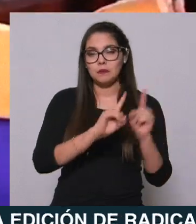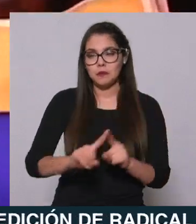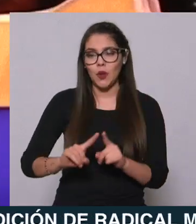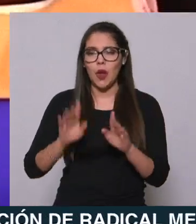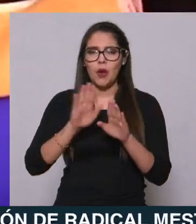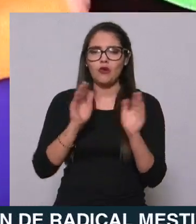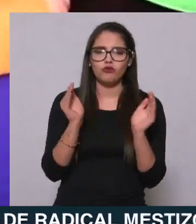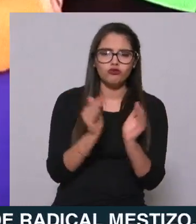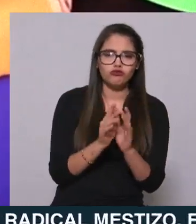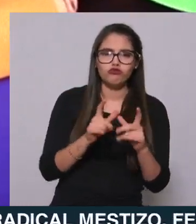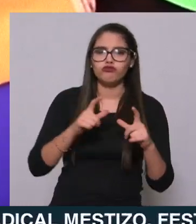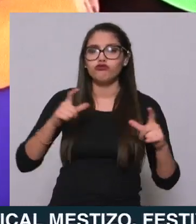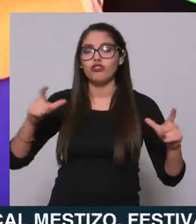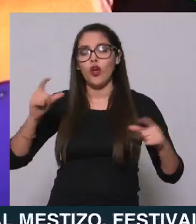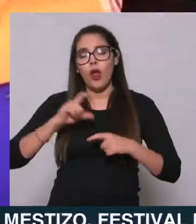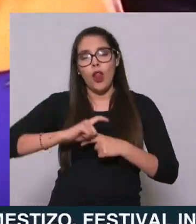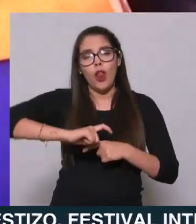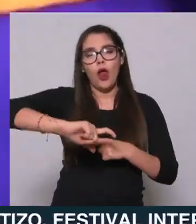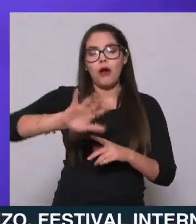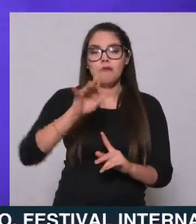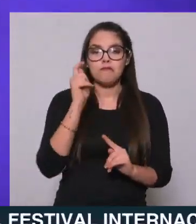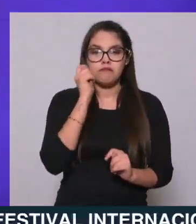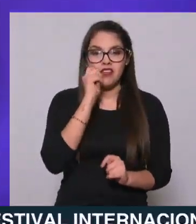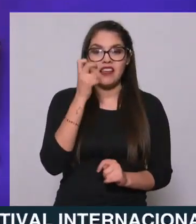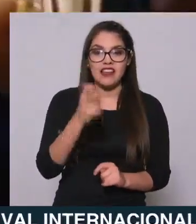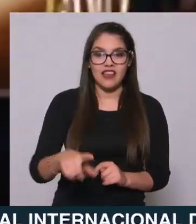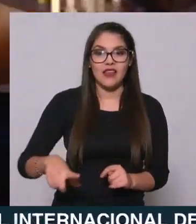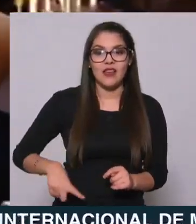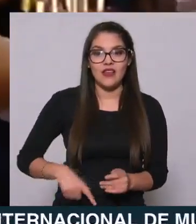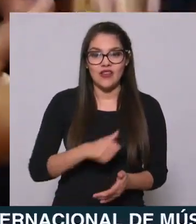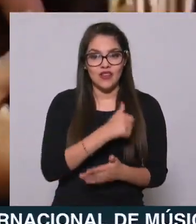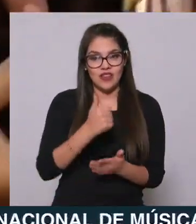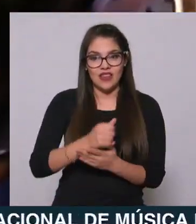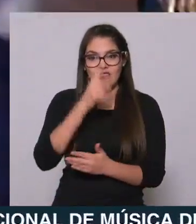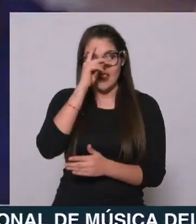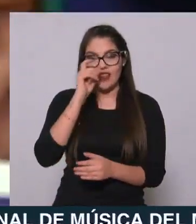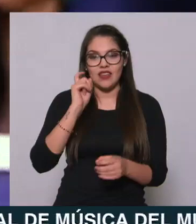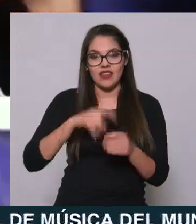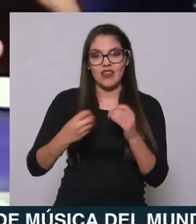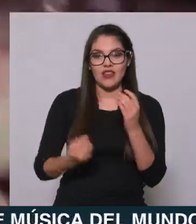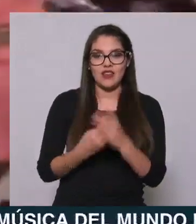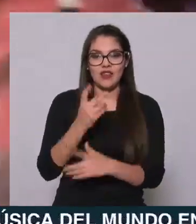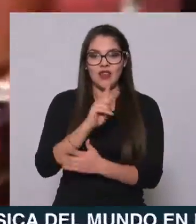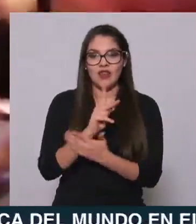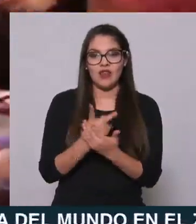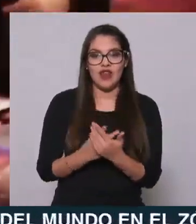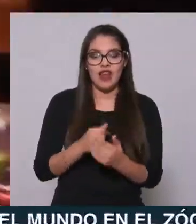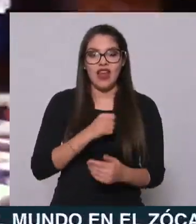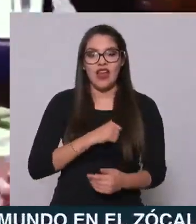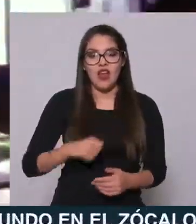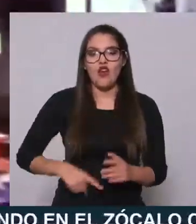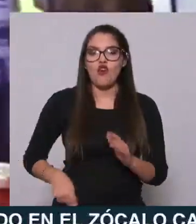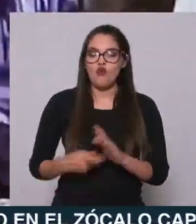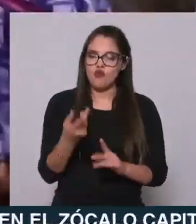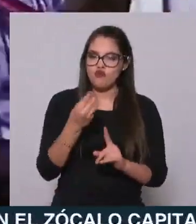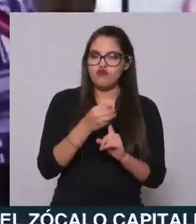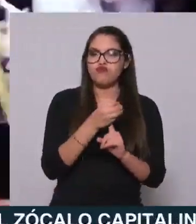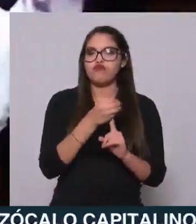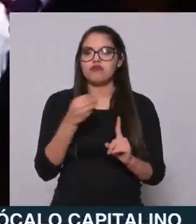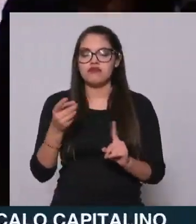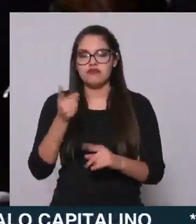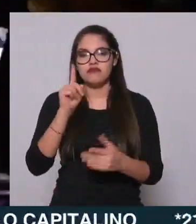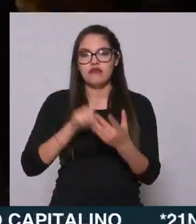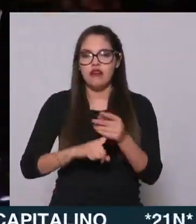tamaño. Ante esta situación, el gobierno de la Ciudad de México, a través del programa de alcaldías y reordenamiento de la vía pública,